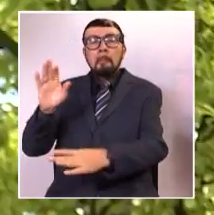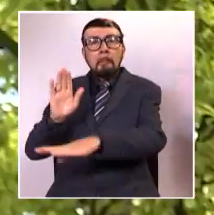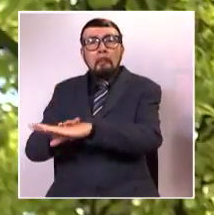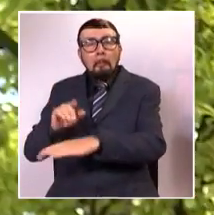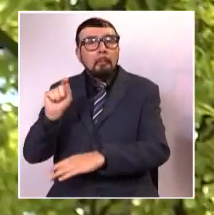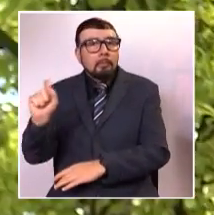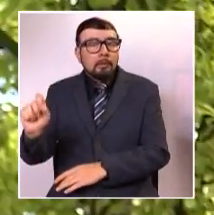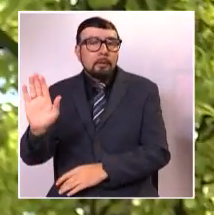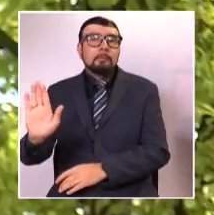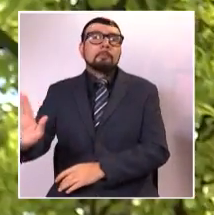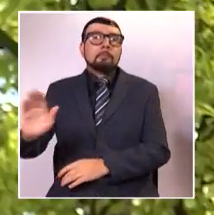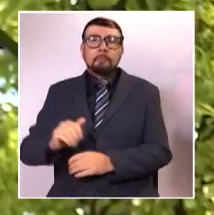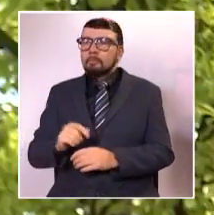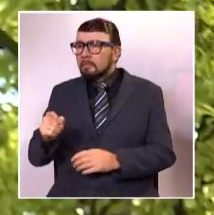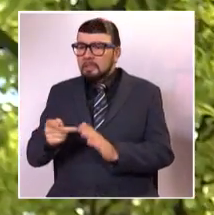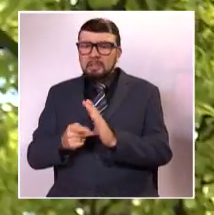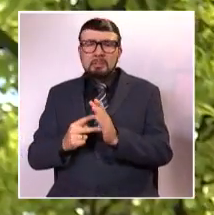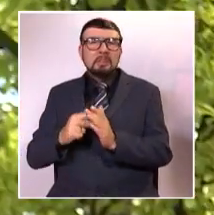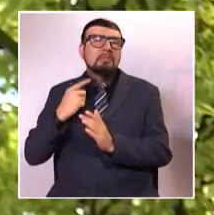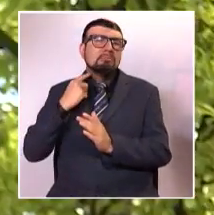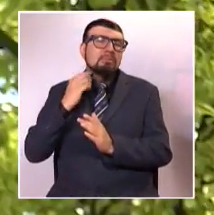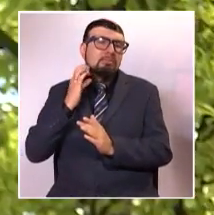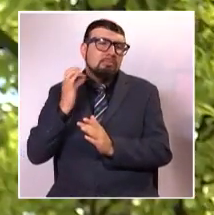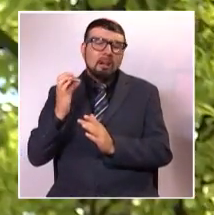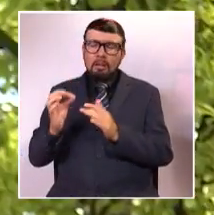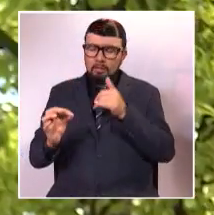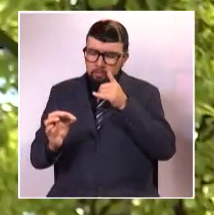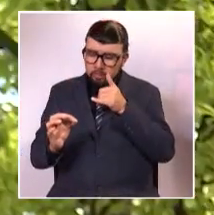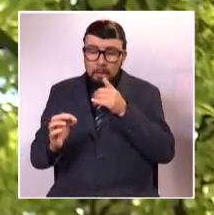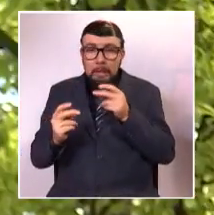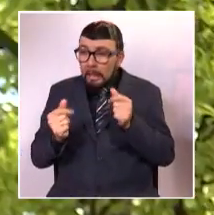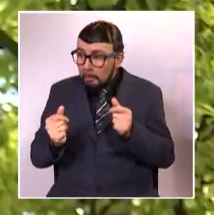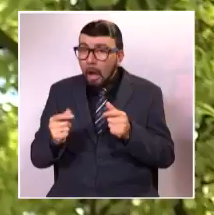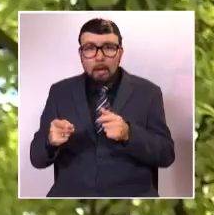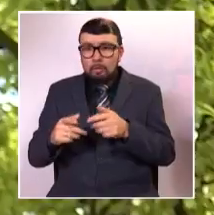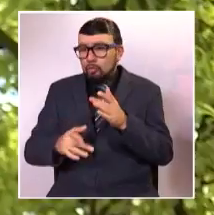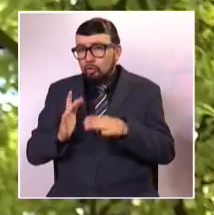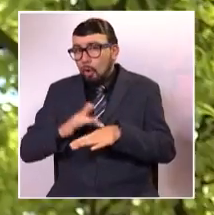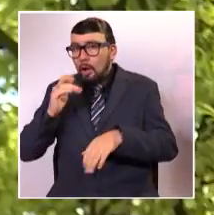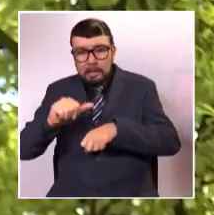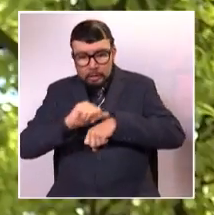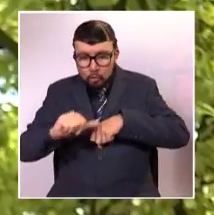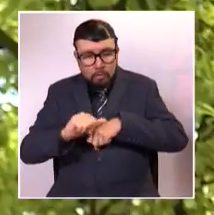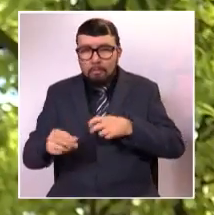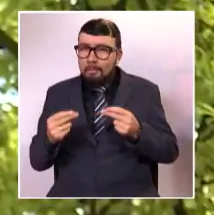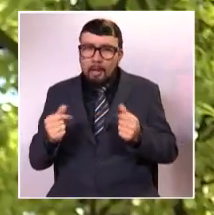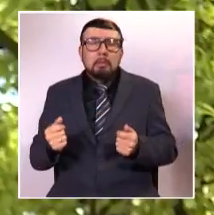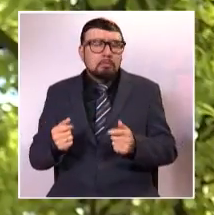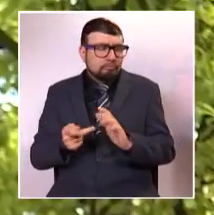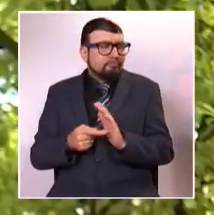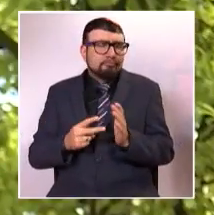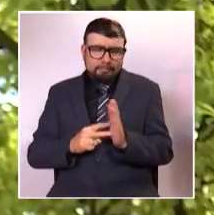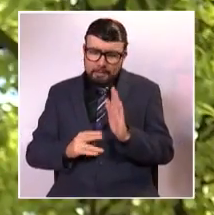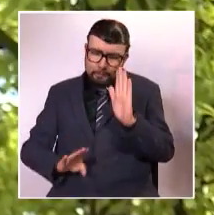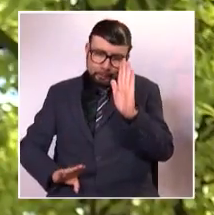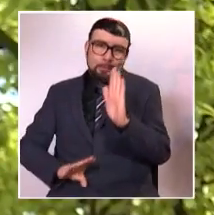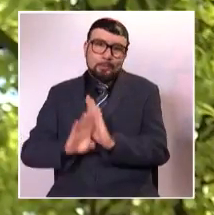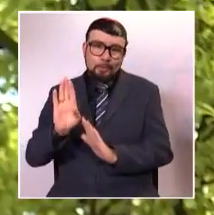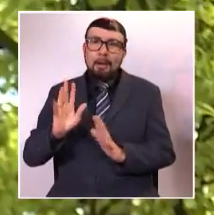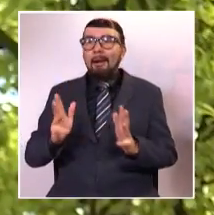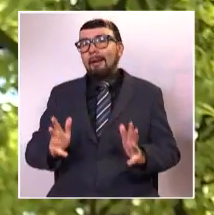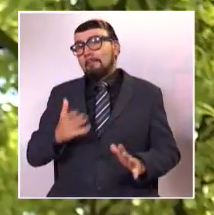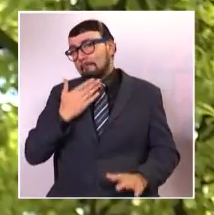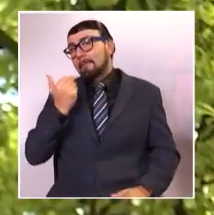nombres y apellidos a de qué se trata la masa, y en el caso que haya que correrle, pues la cirugía se va a hacer de una forma muy rápida para poder dar